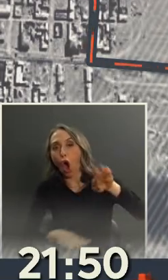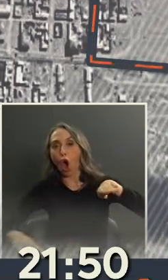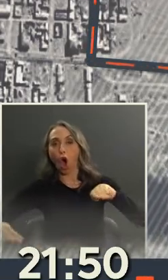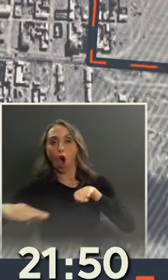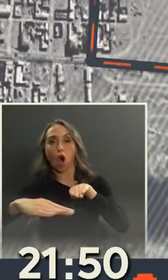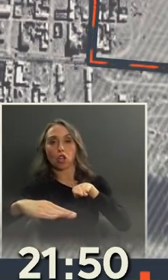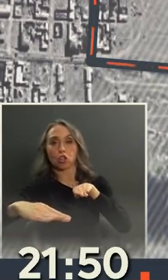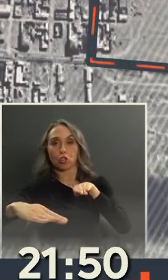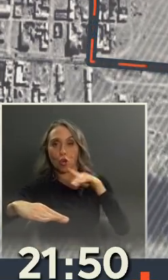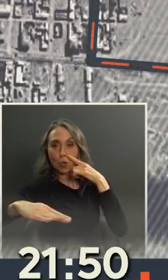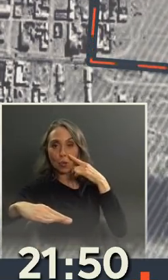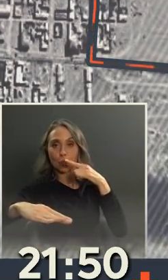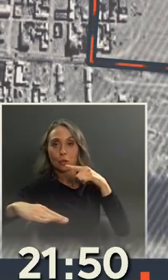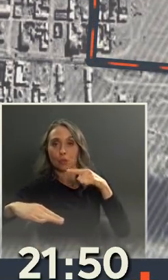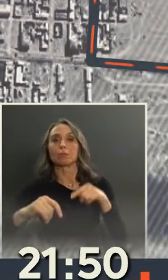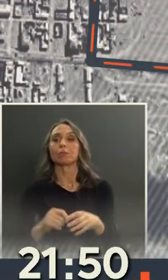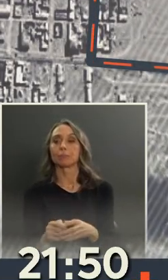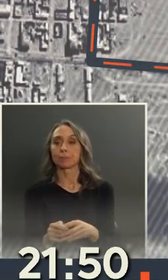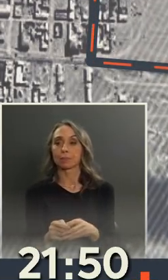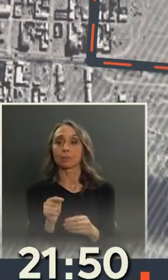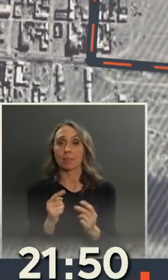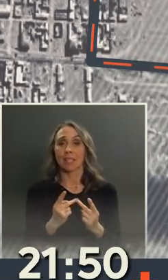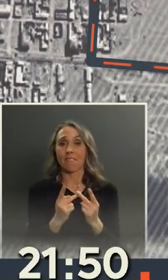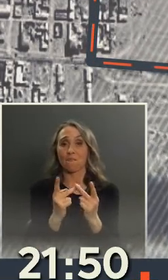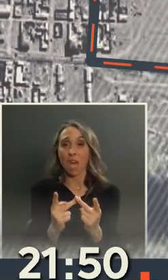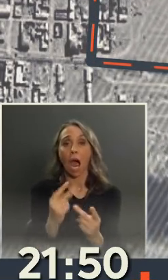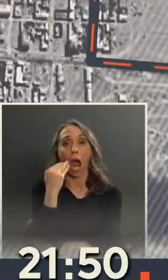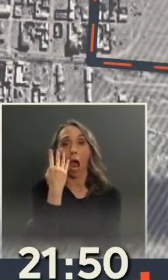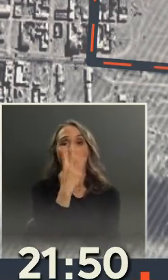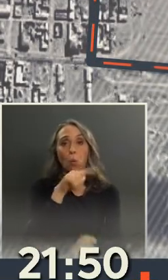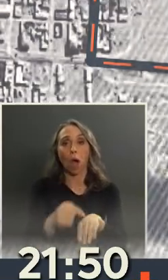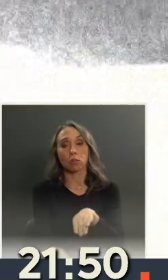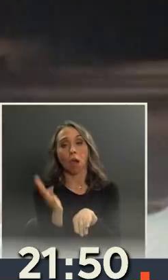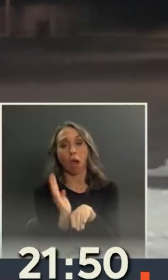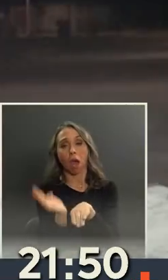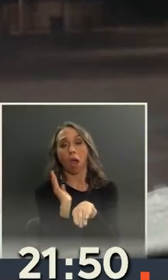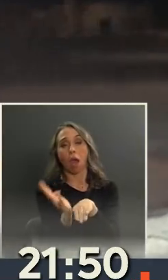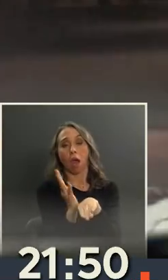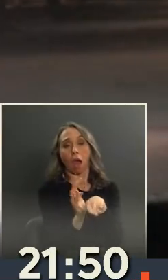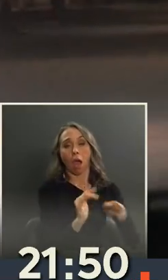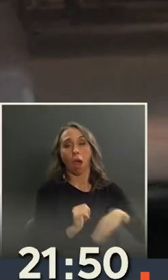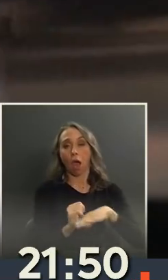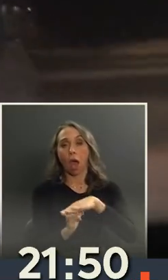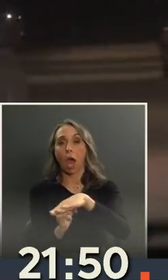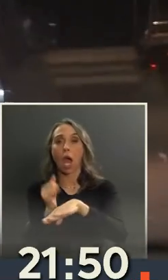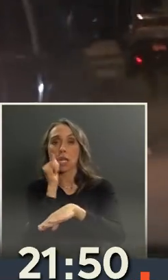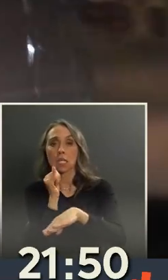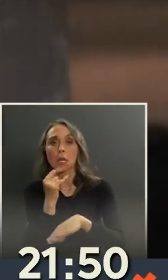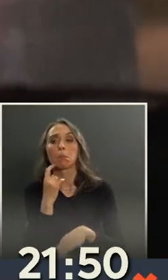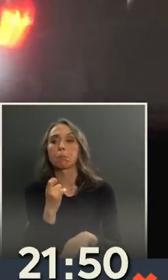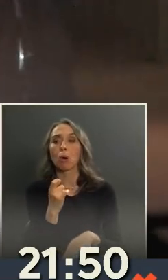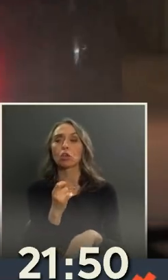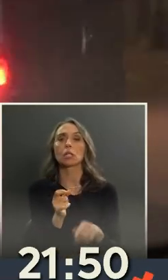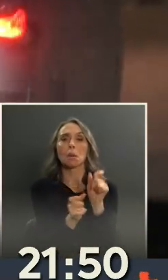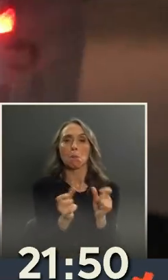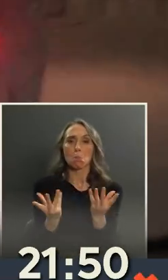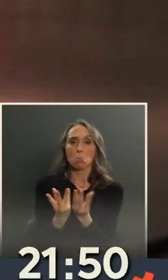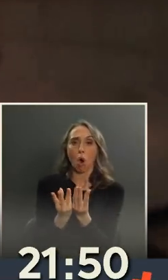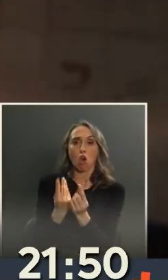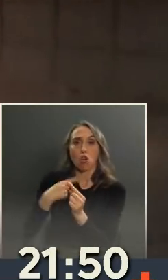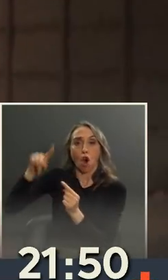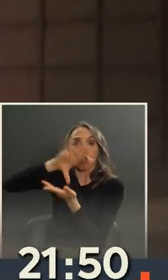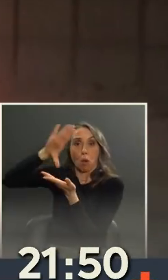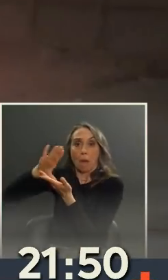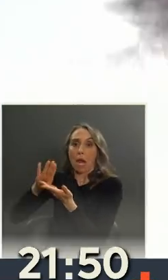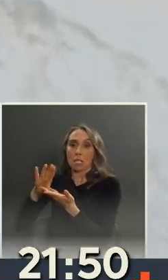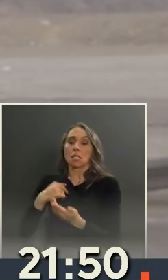izquierda. Es un viaje de casi 4 horas hasta Iquique, pero ¿por qué unos pocos se autodenuncian y la mayoría